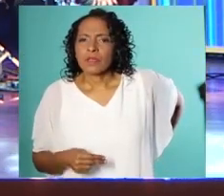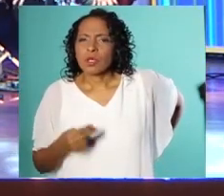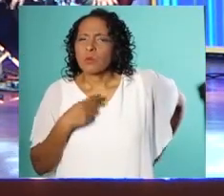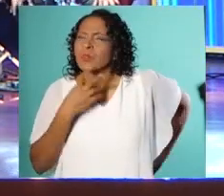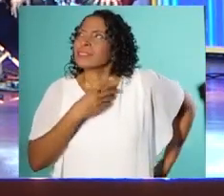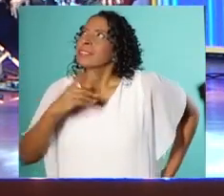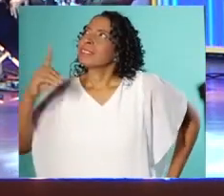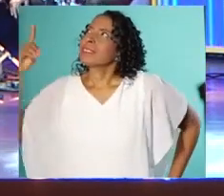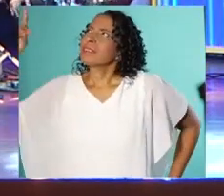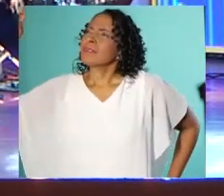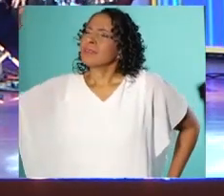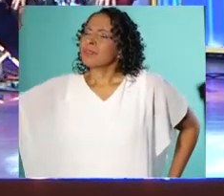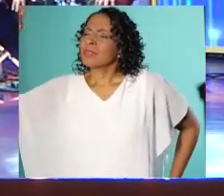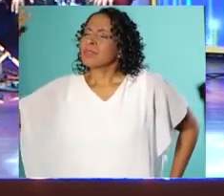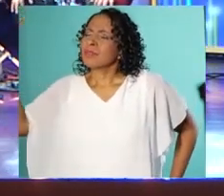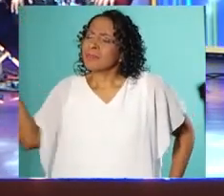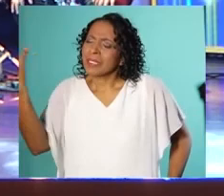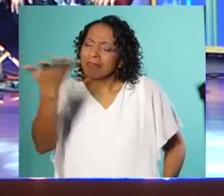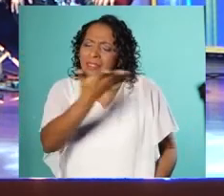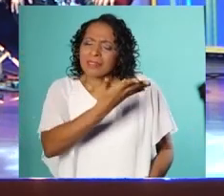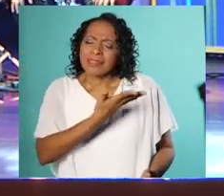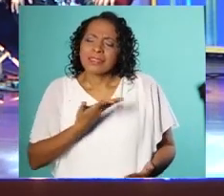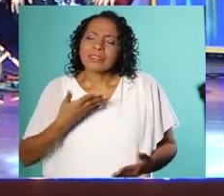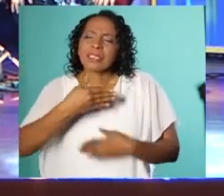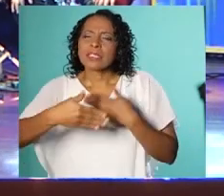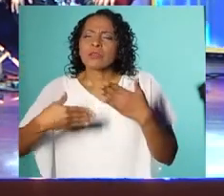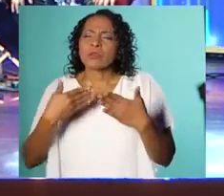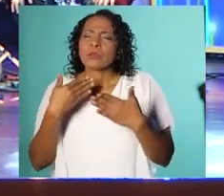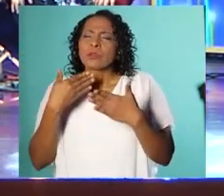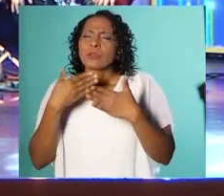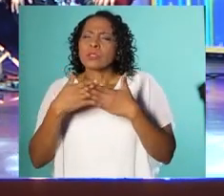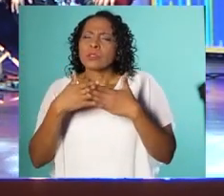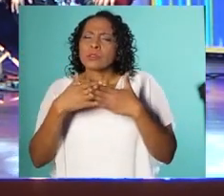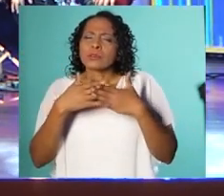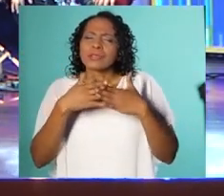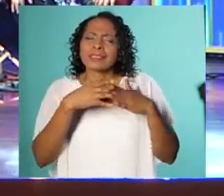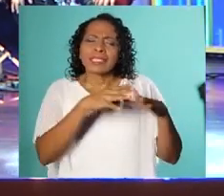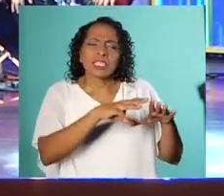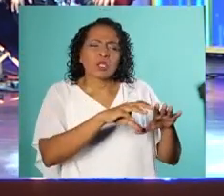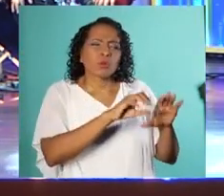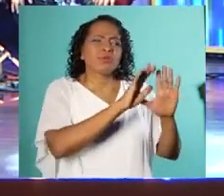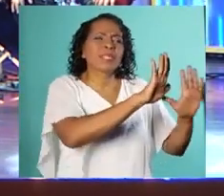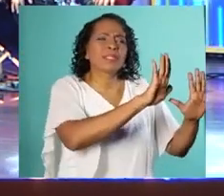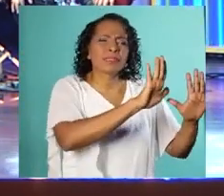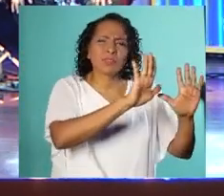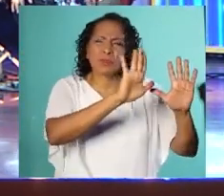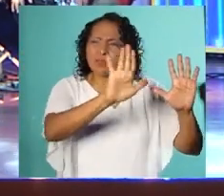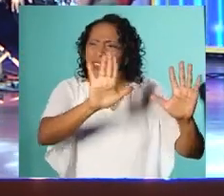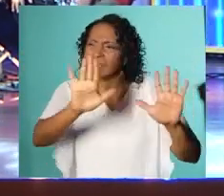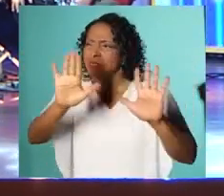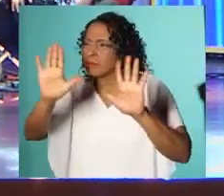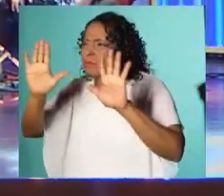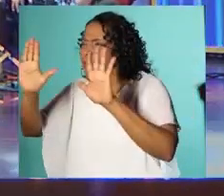es como si Dios hubiera permitido que todo se detuviera